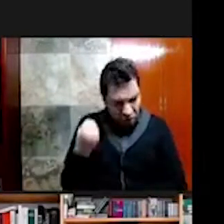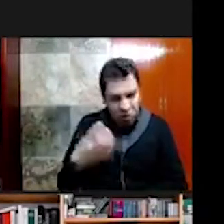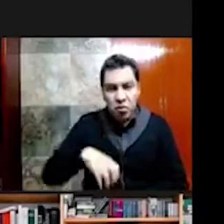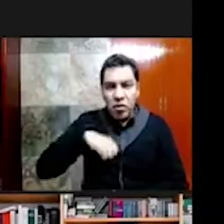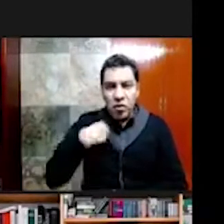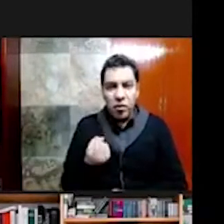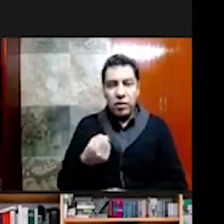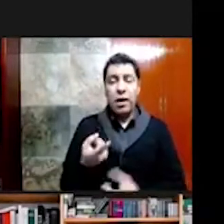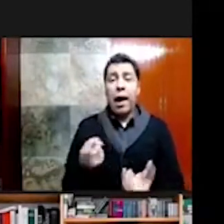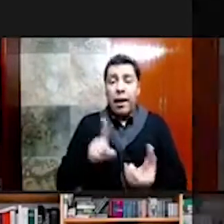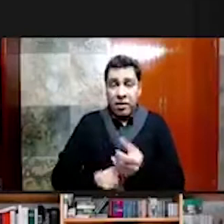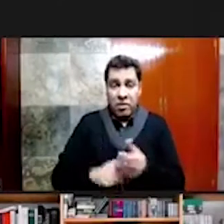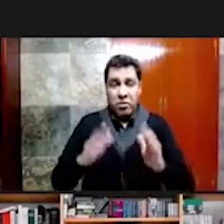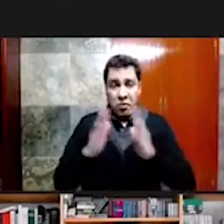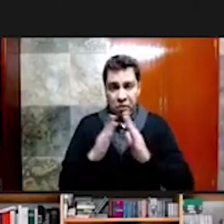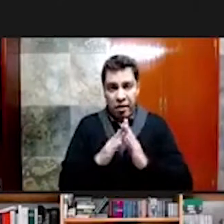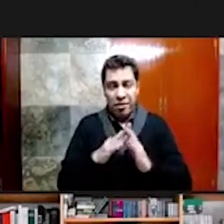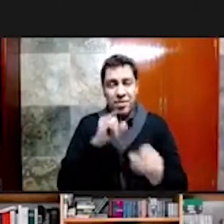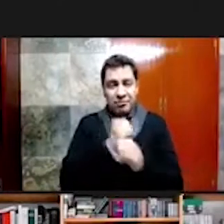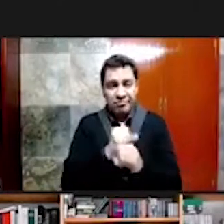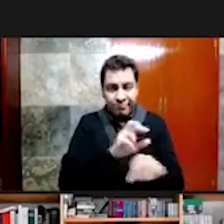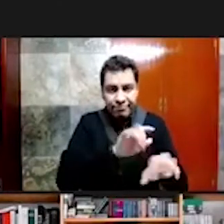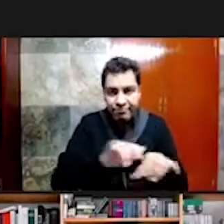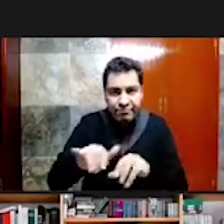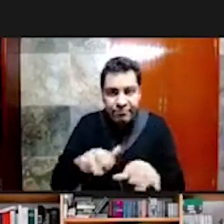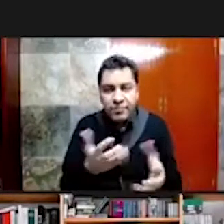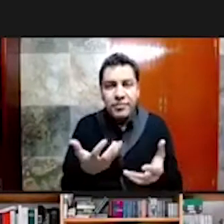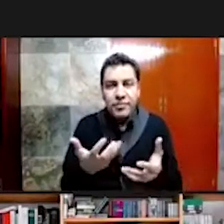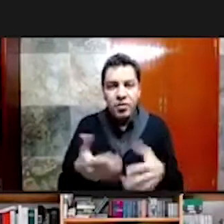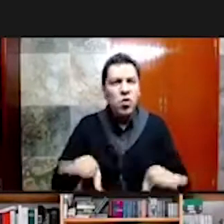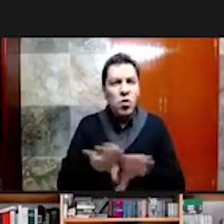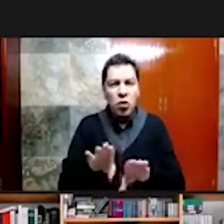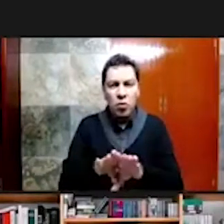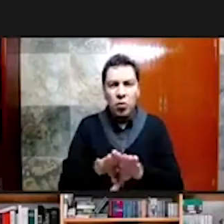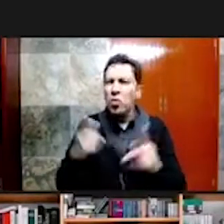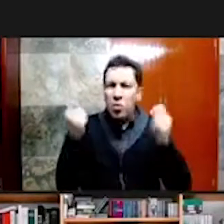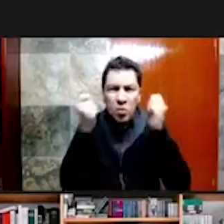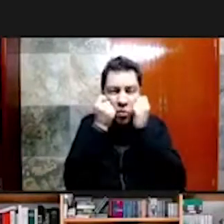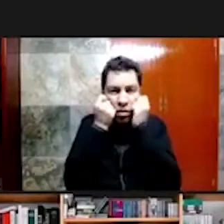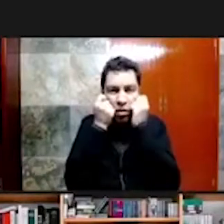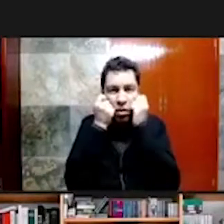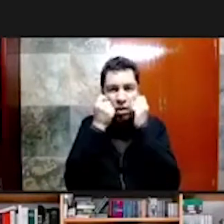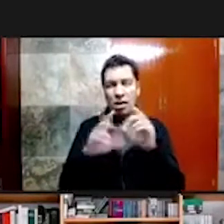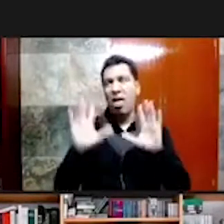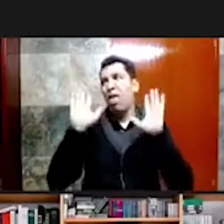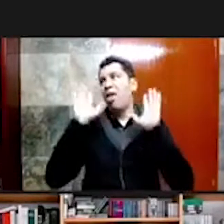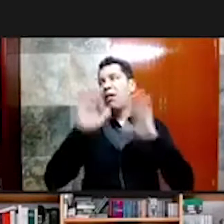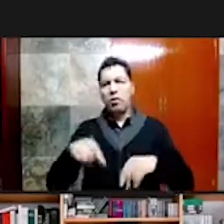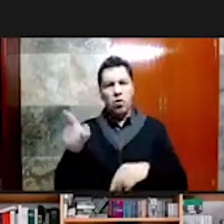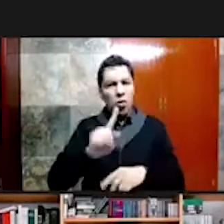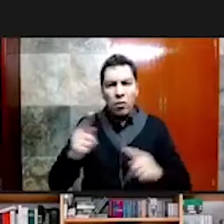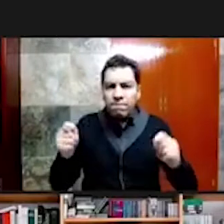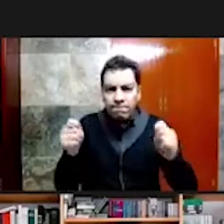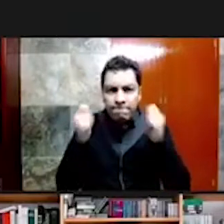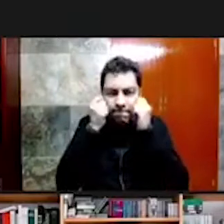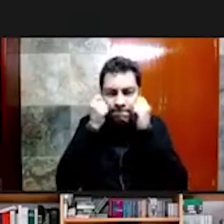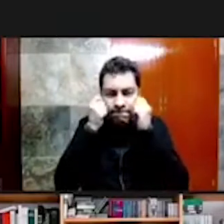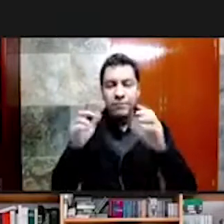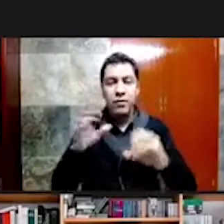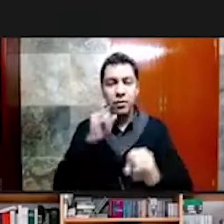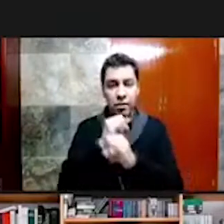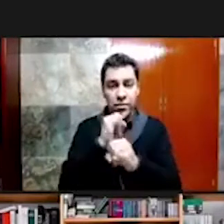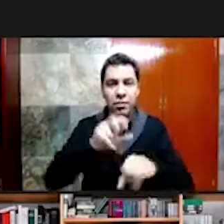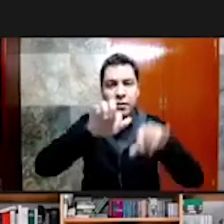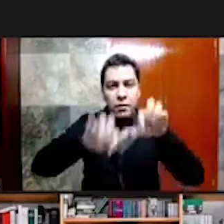que no hemos demostrado que el no estar en un momento dado físicamente presencial en la universidad o en las